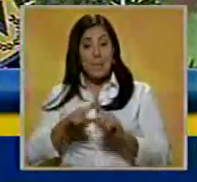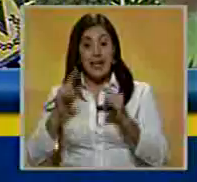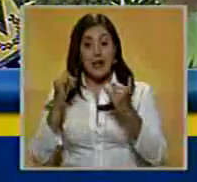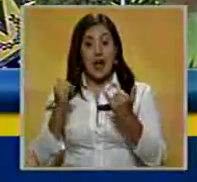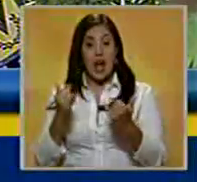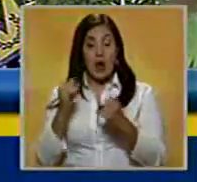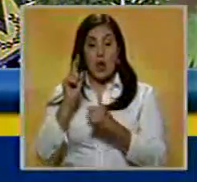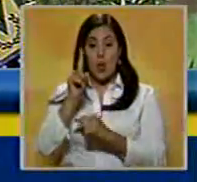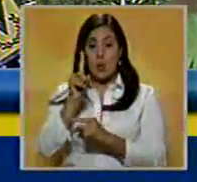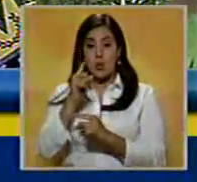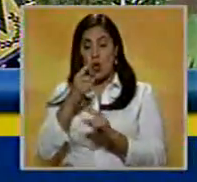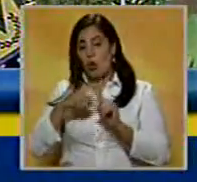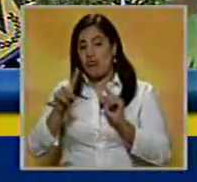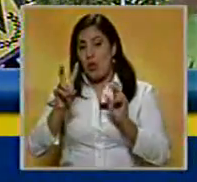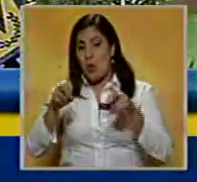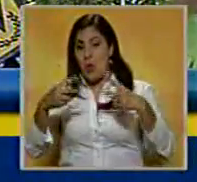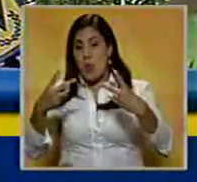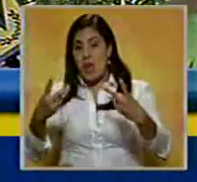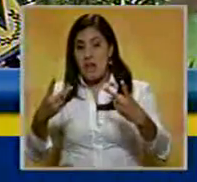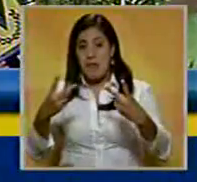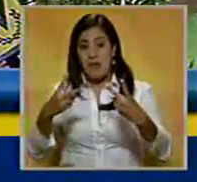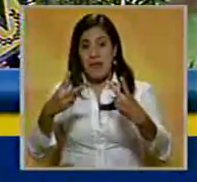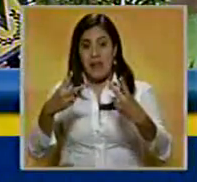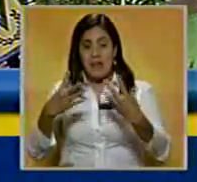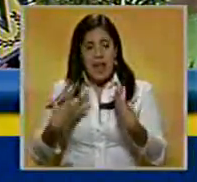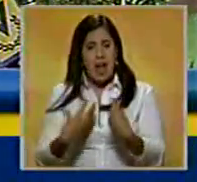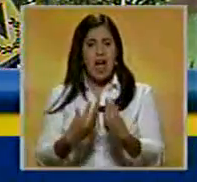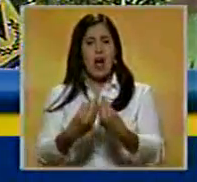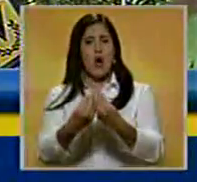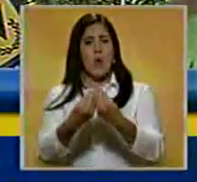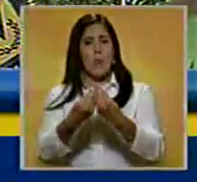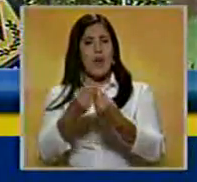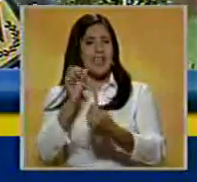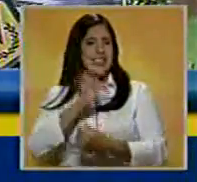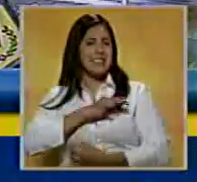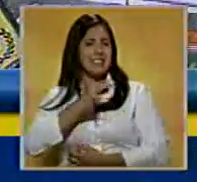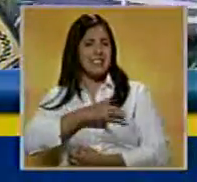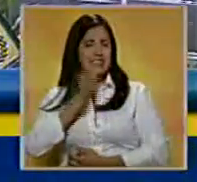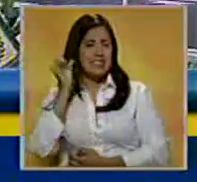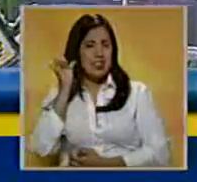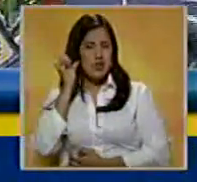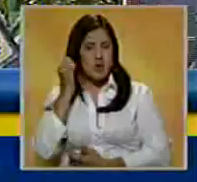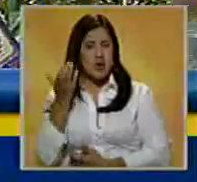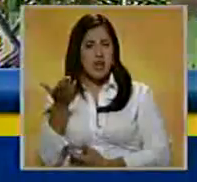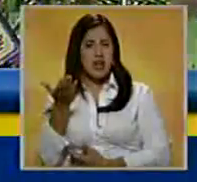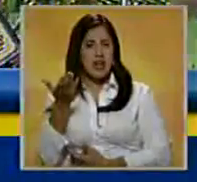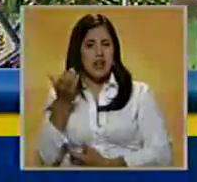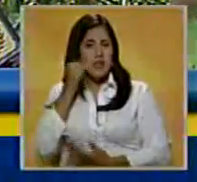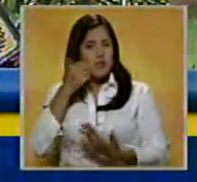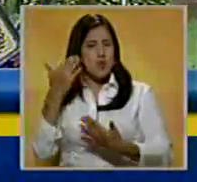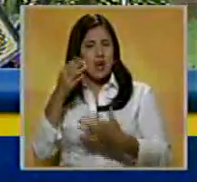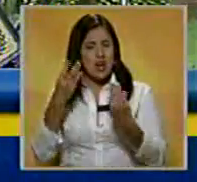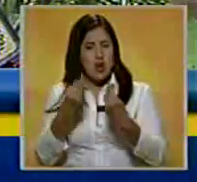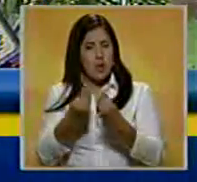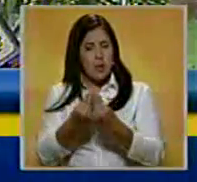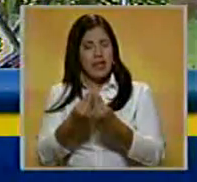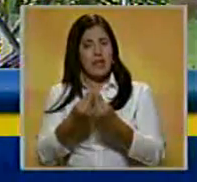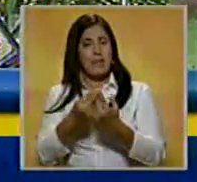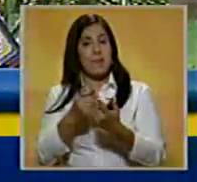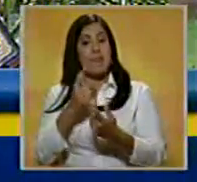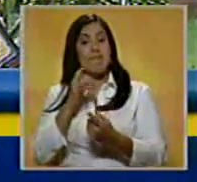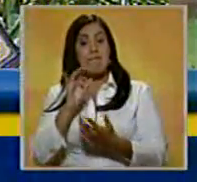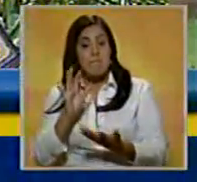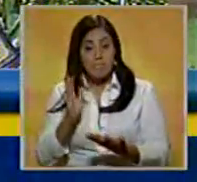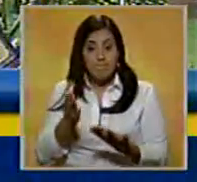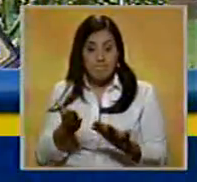una que otra cosa nueva. Me va a acompañar una señora que se llama Catrín